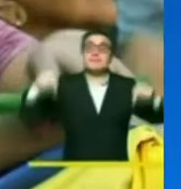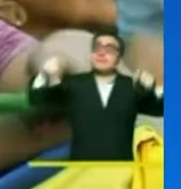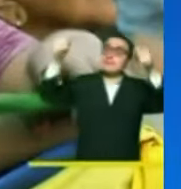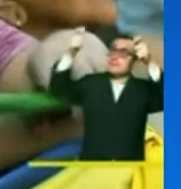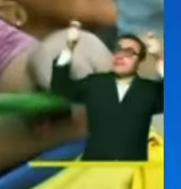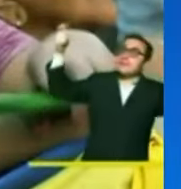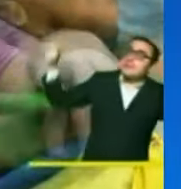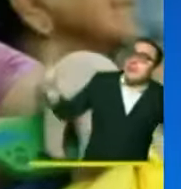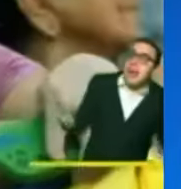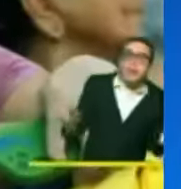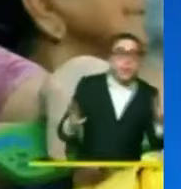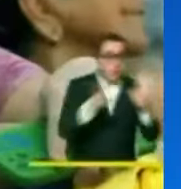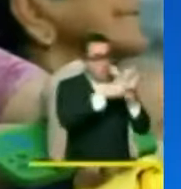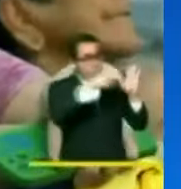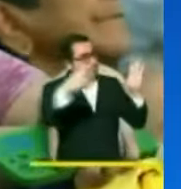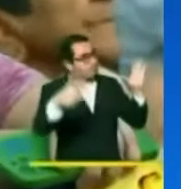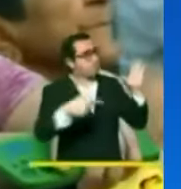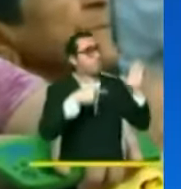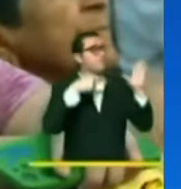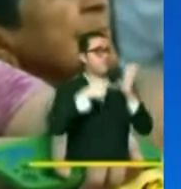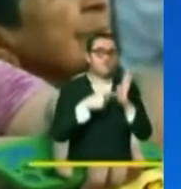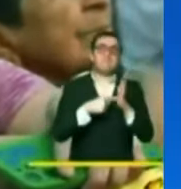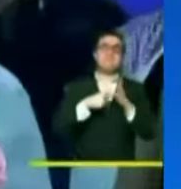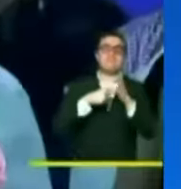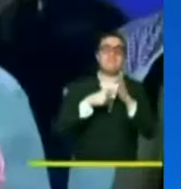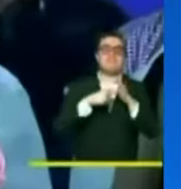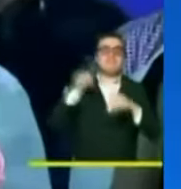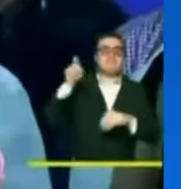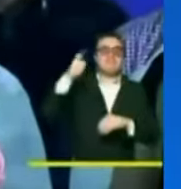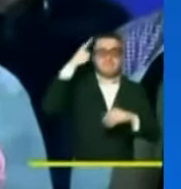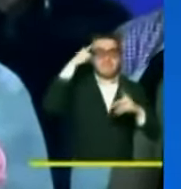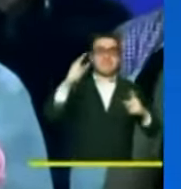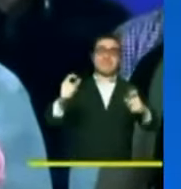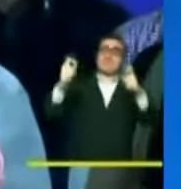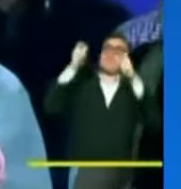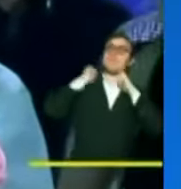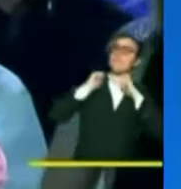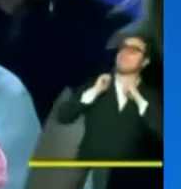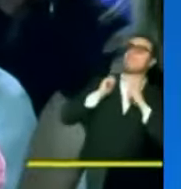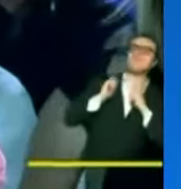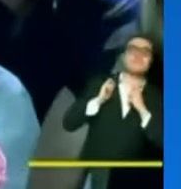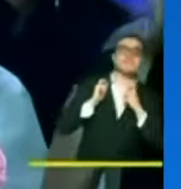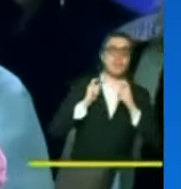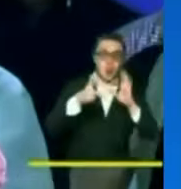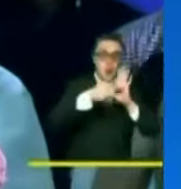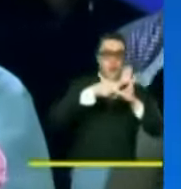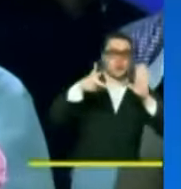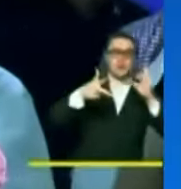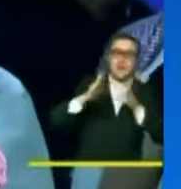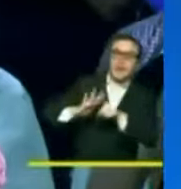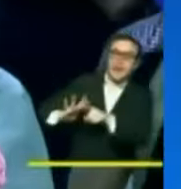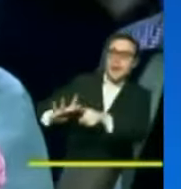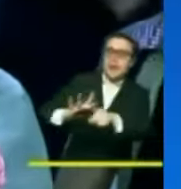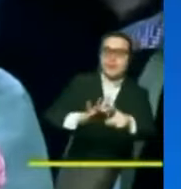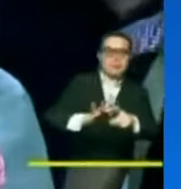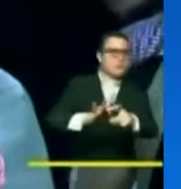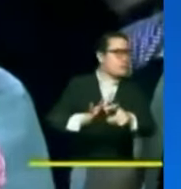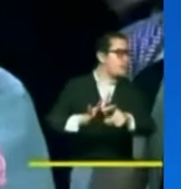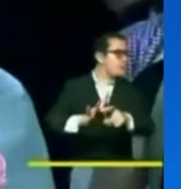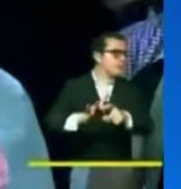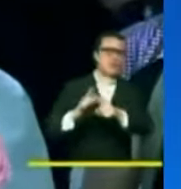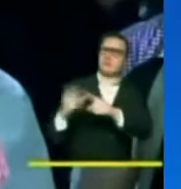de aquí lo que estamos buscando son culpables El culpable es el gobierno son las instituciones es la